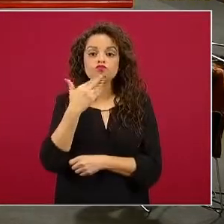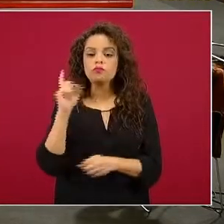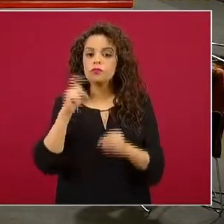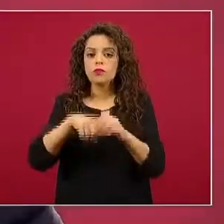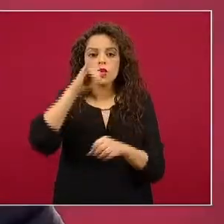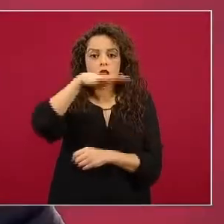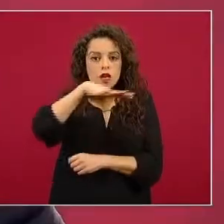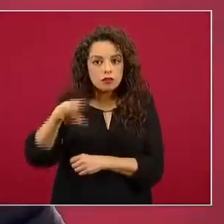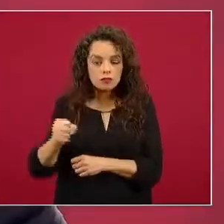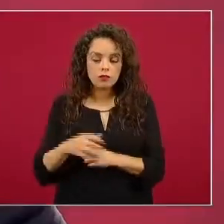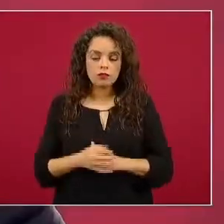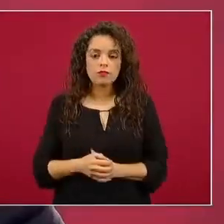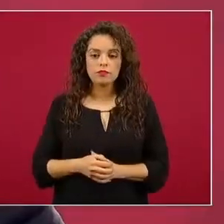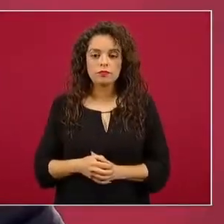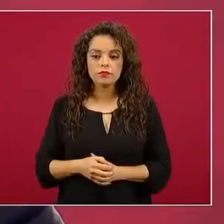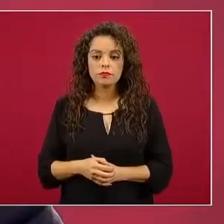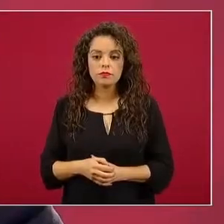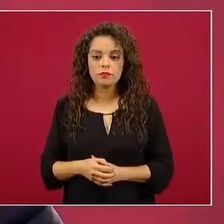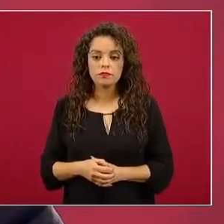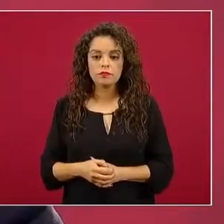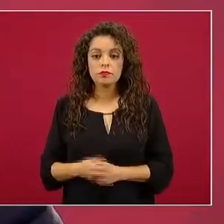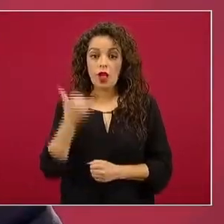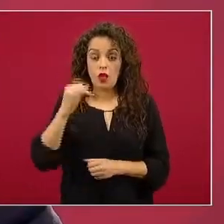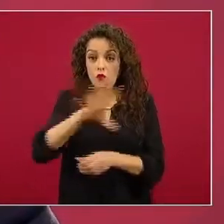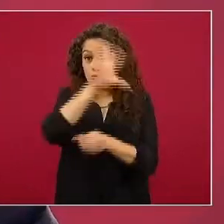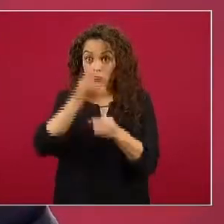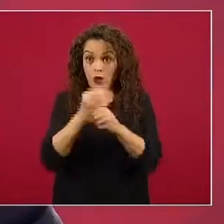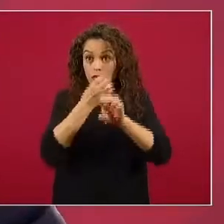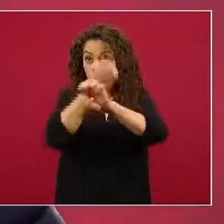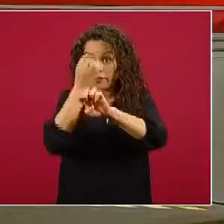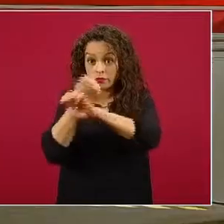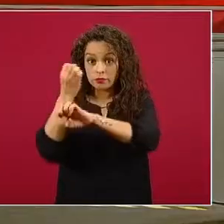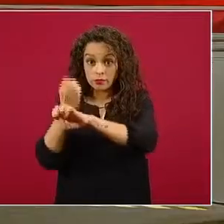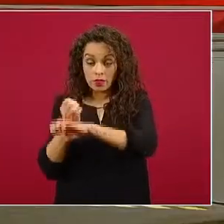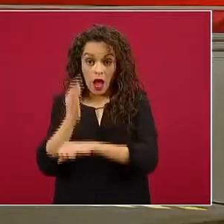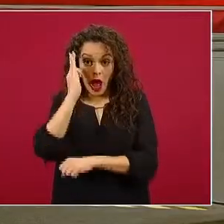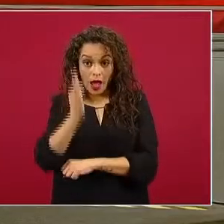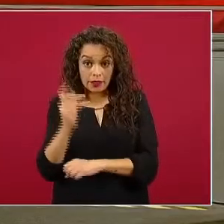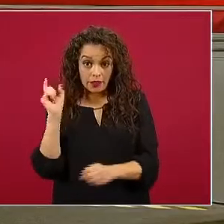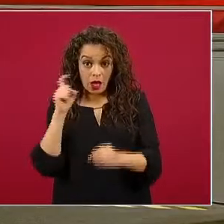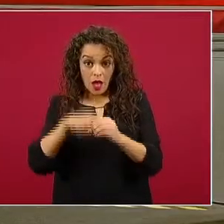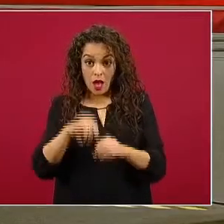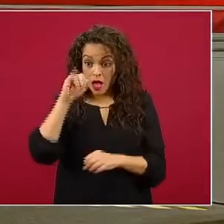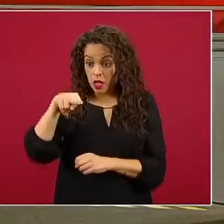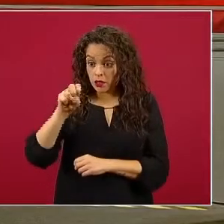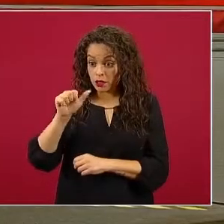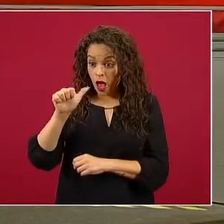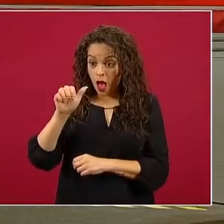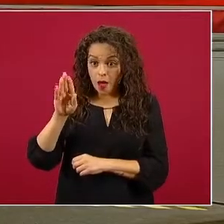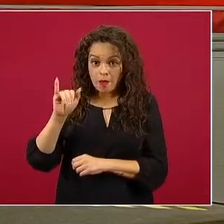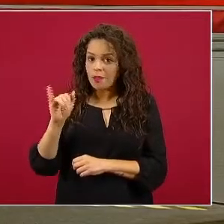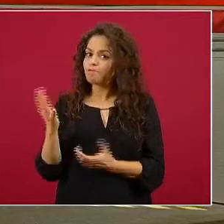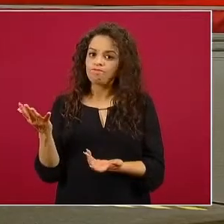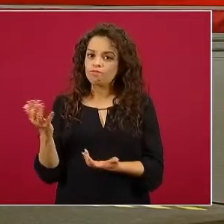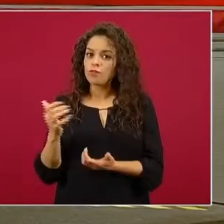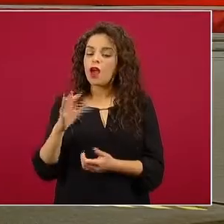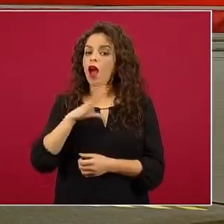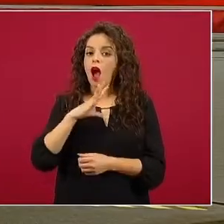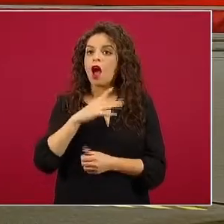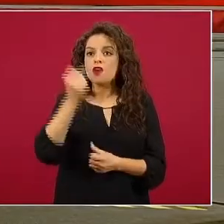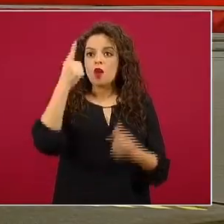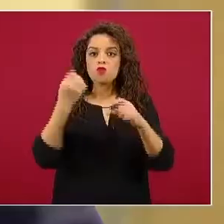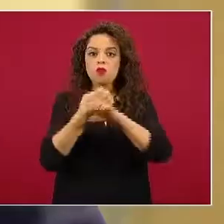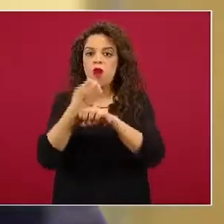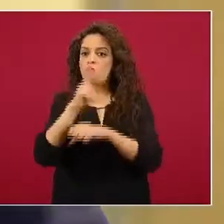Social, y no todas las entidades federativas se adhirieron al INSABI. Hay un grupo de entidades federativas que decidieron no adherirse